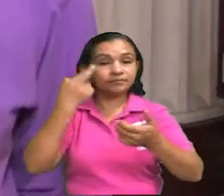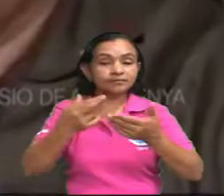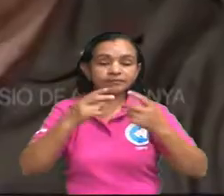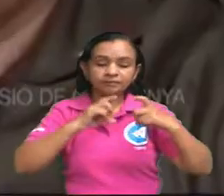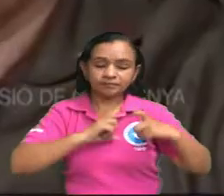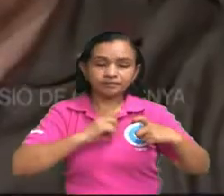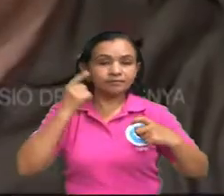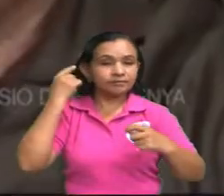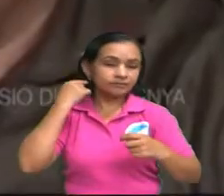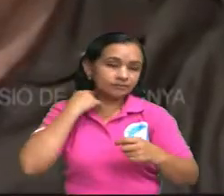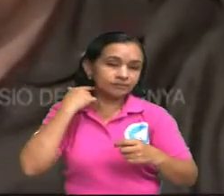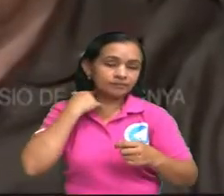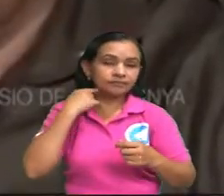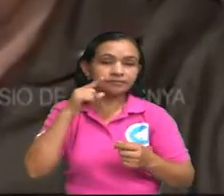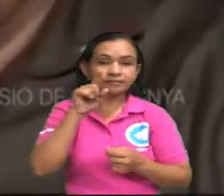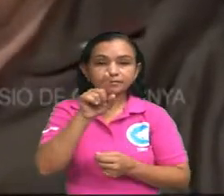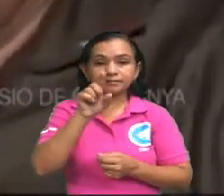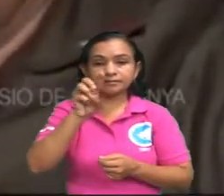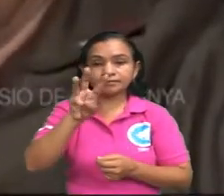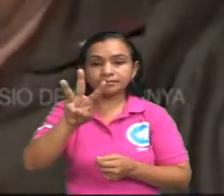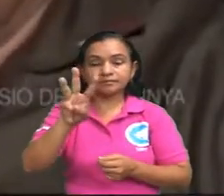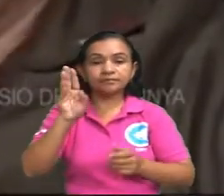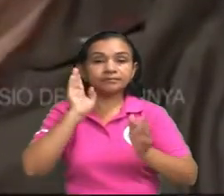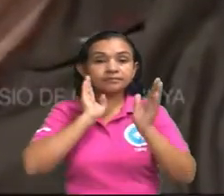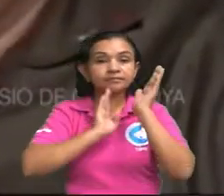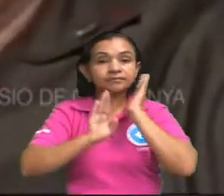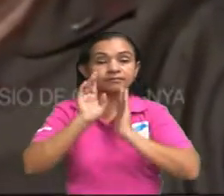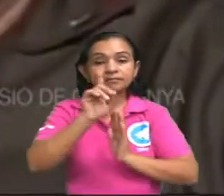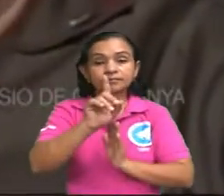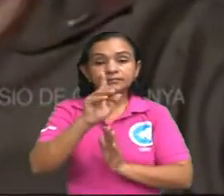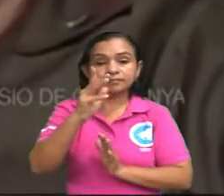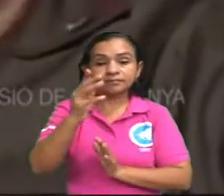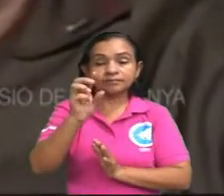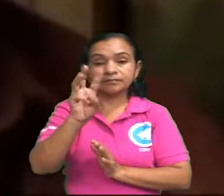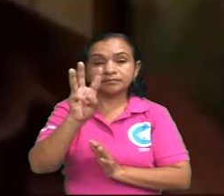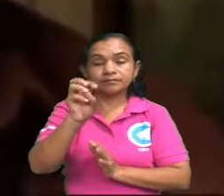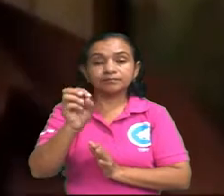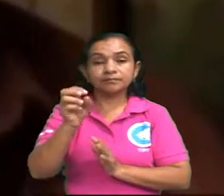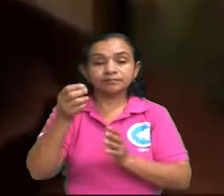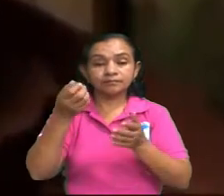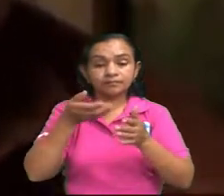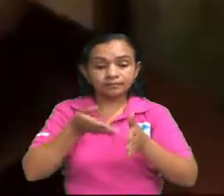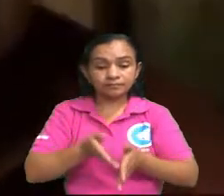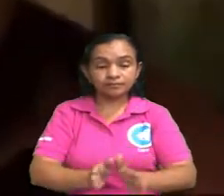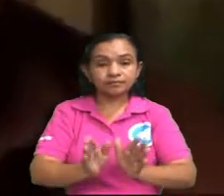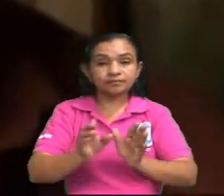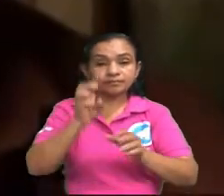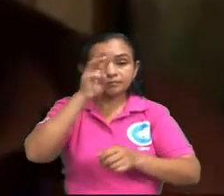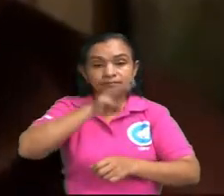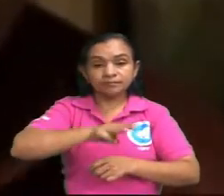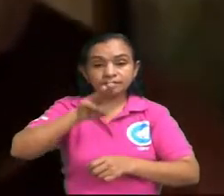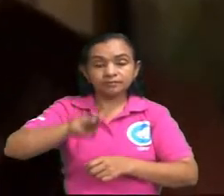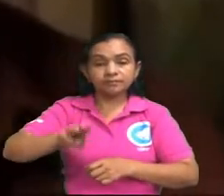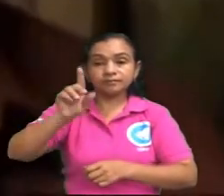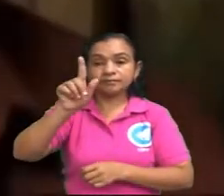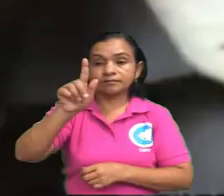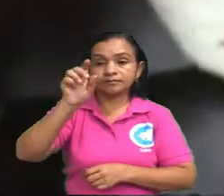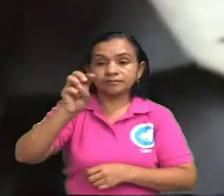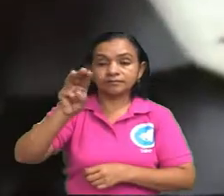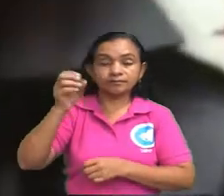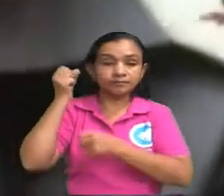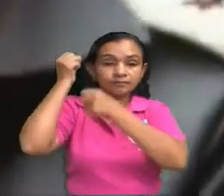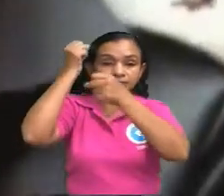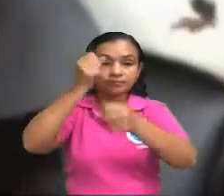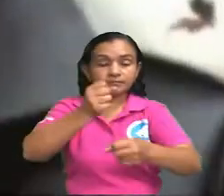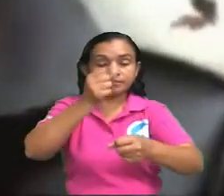siempre. El 13 de agosto de 1930 nace en Matagalpa el comandante Tomás Borges, fundador y